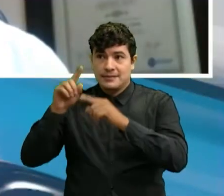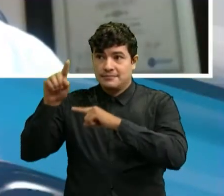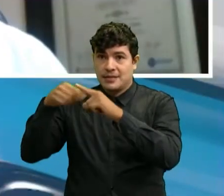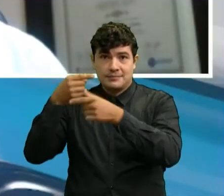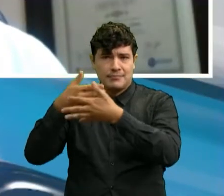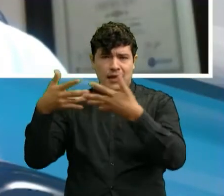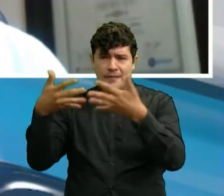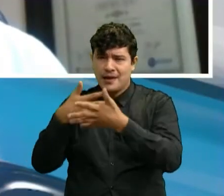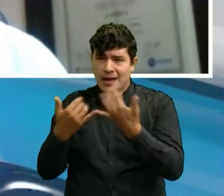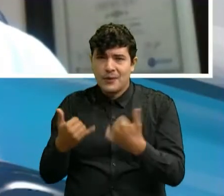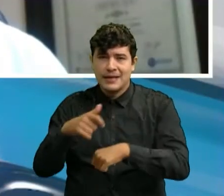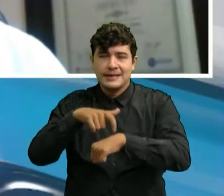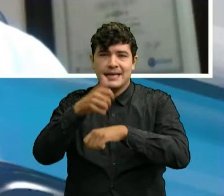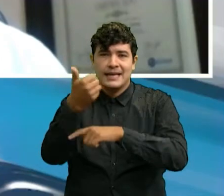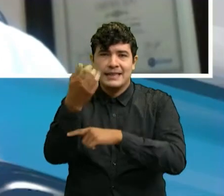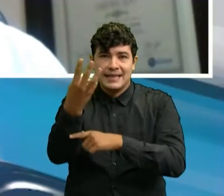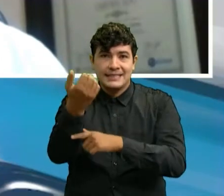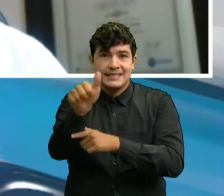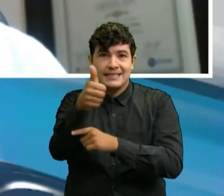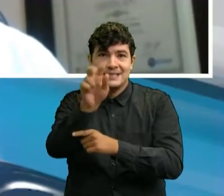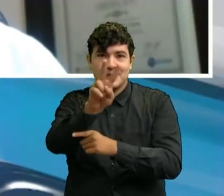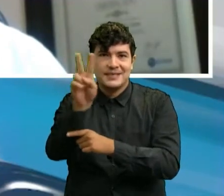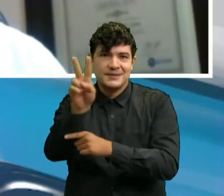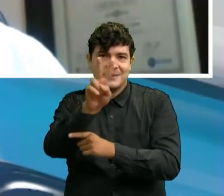hasta ahora a través del